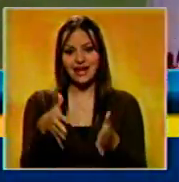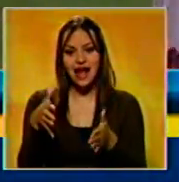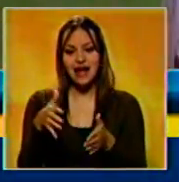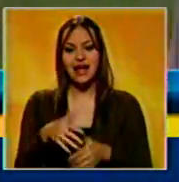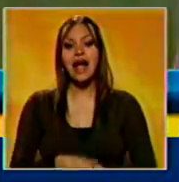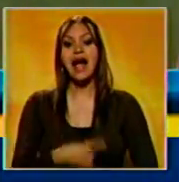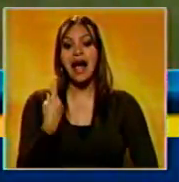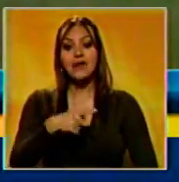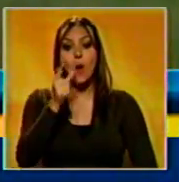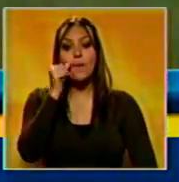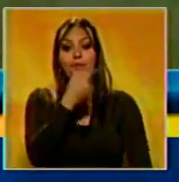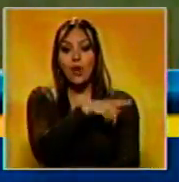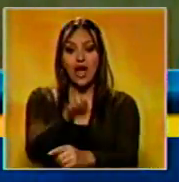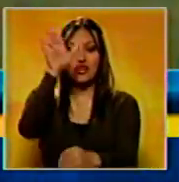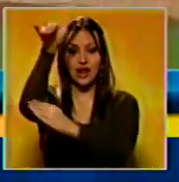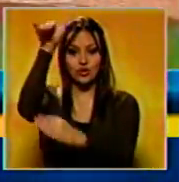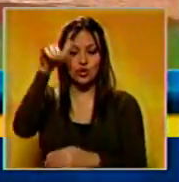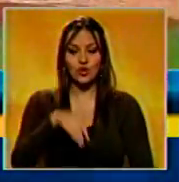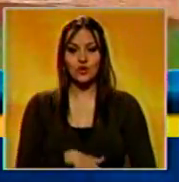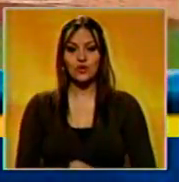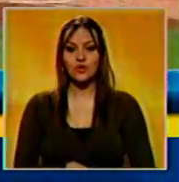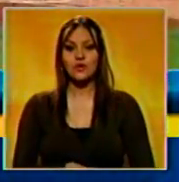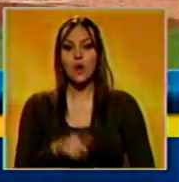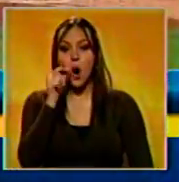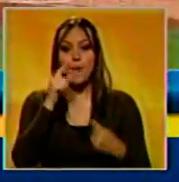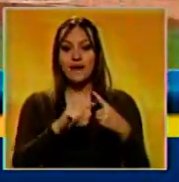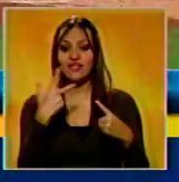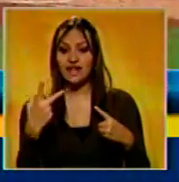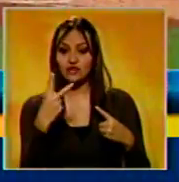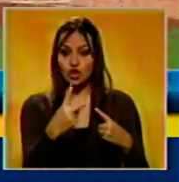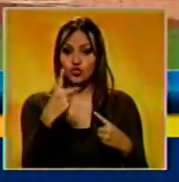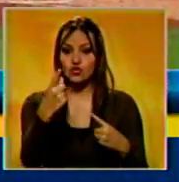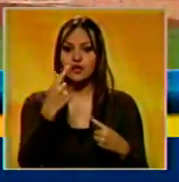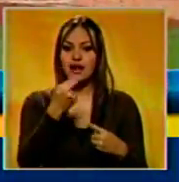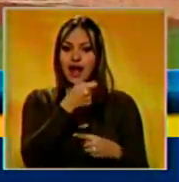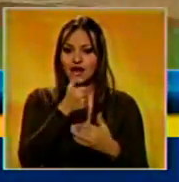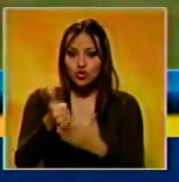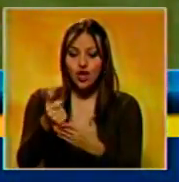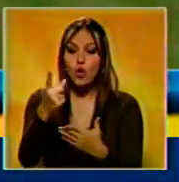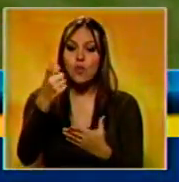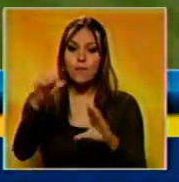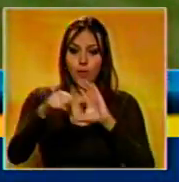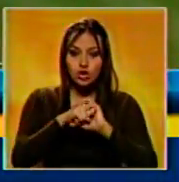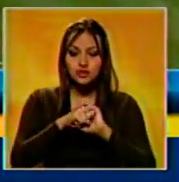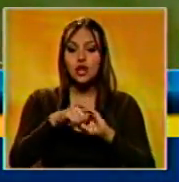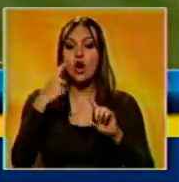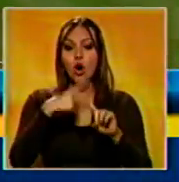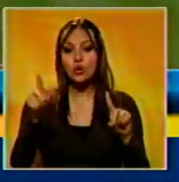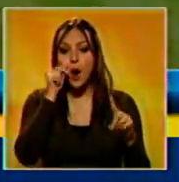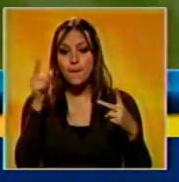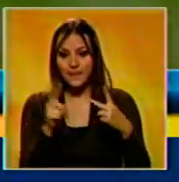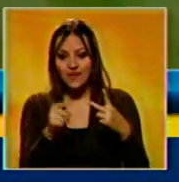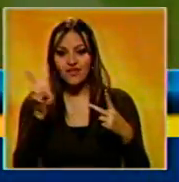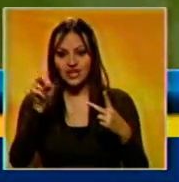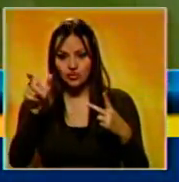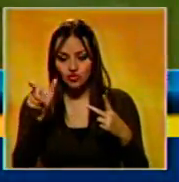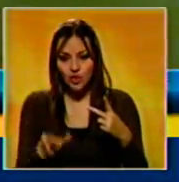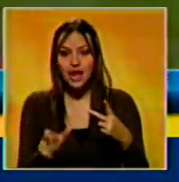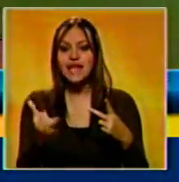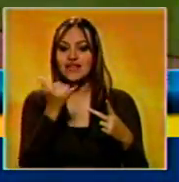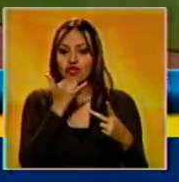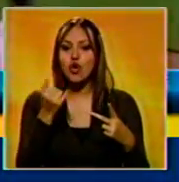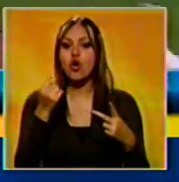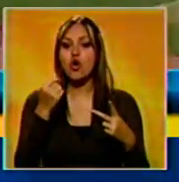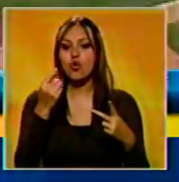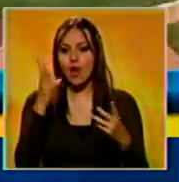a un cuadrangular de Prince Fielder. Arce terminó 3-2 con una remolcada y un ponche. Por Detroit, Miguel Cabrera falló en 2 ocasiones con par de boletos y una